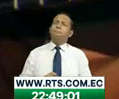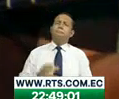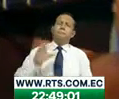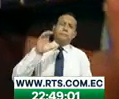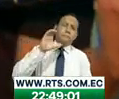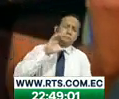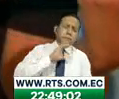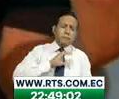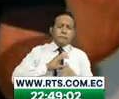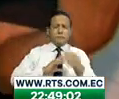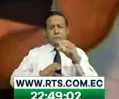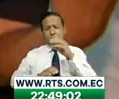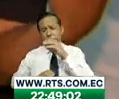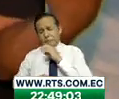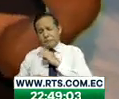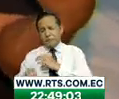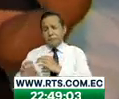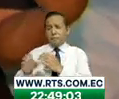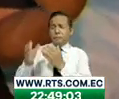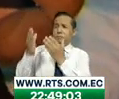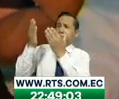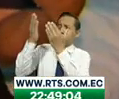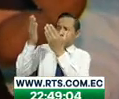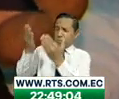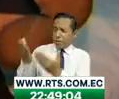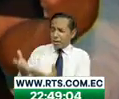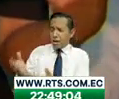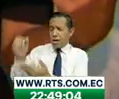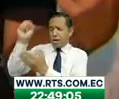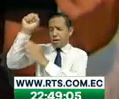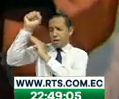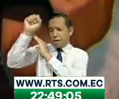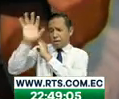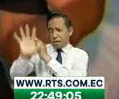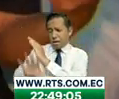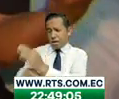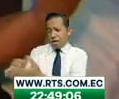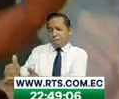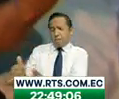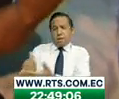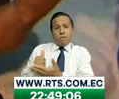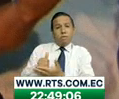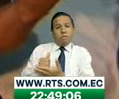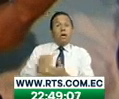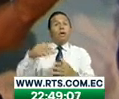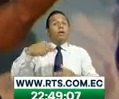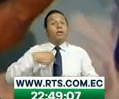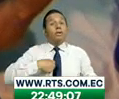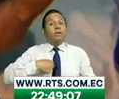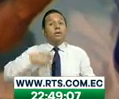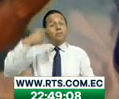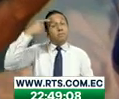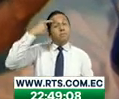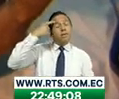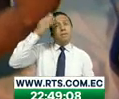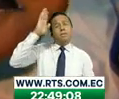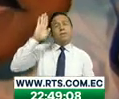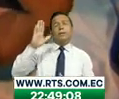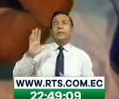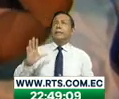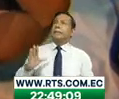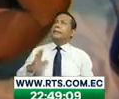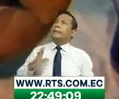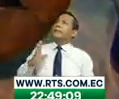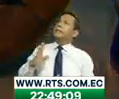clavaron en la cruz y toda su vida ofrendó. Pienso en Dios y le digo, Señor, cuando